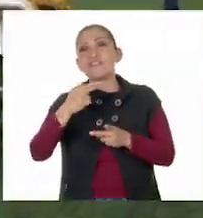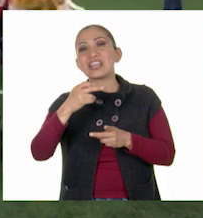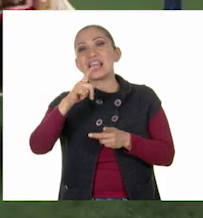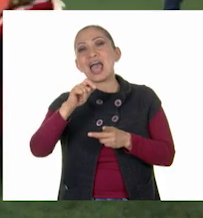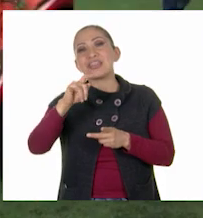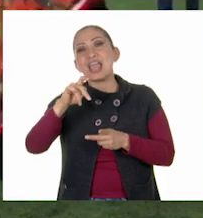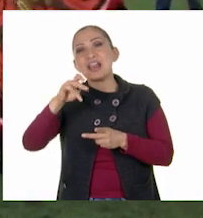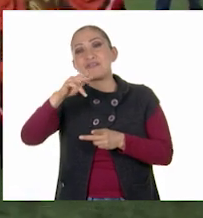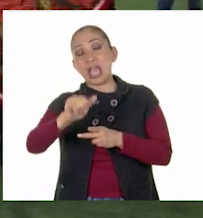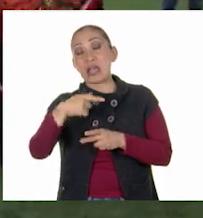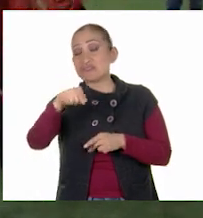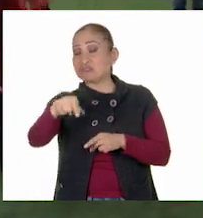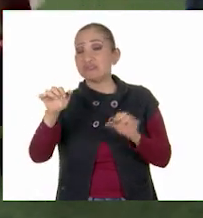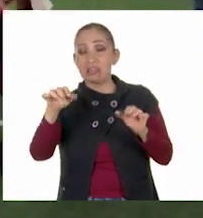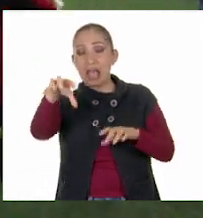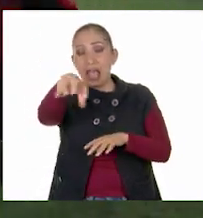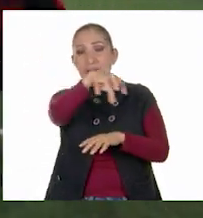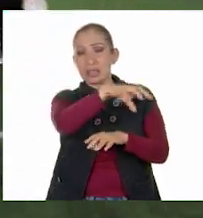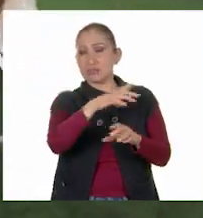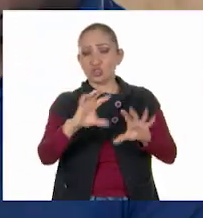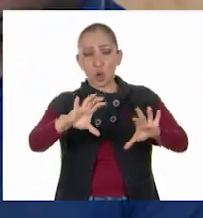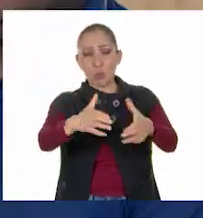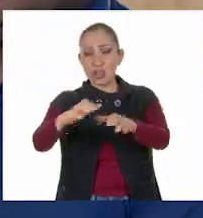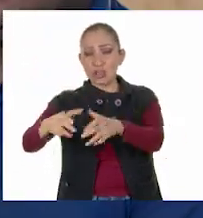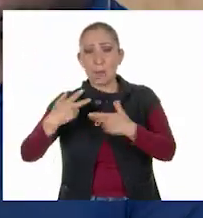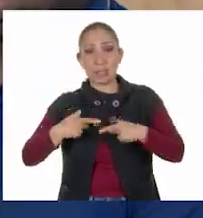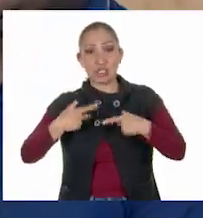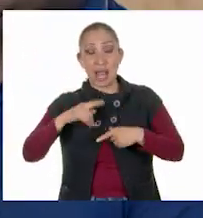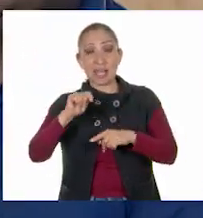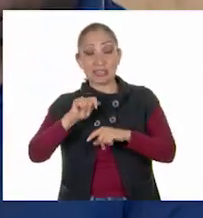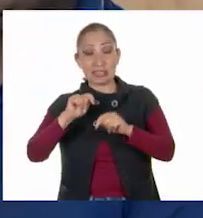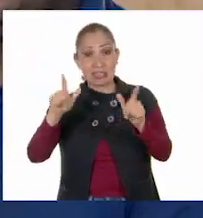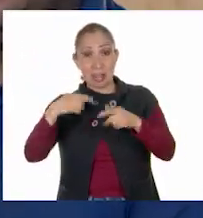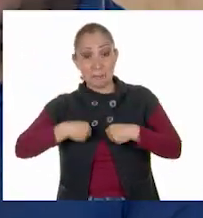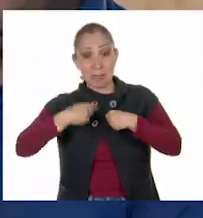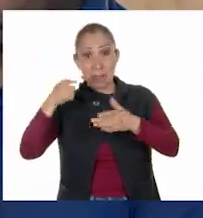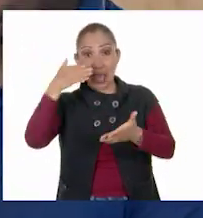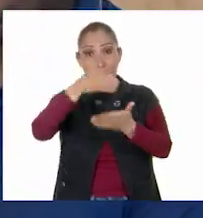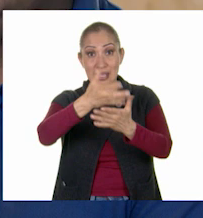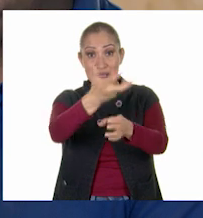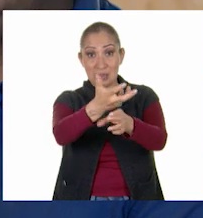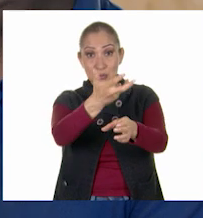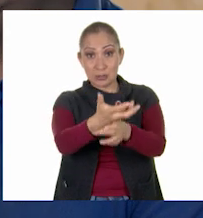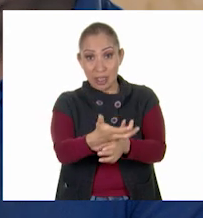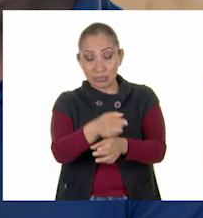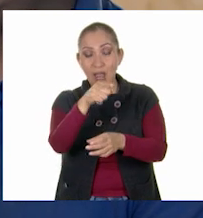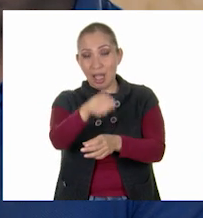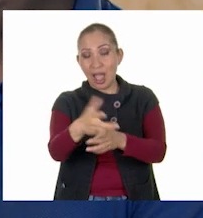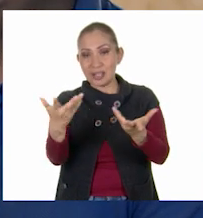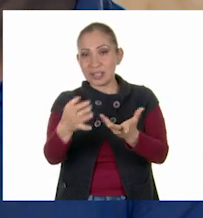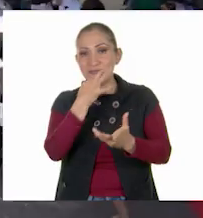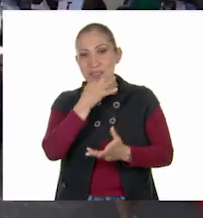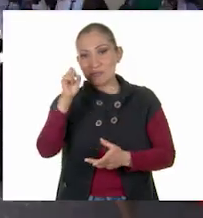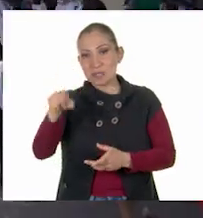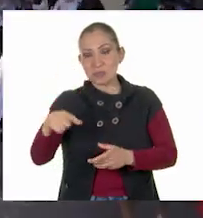meses diferentes. Hay una gran comunidad de tlaxcaltecas en Estados Unidos que hacen el